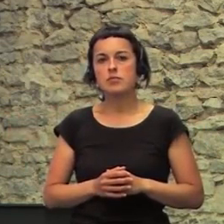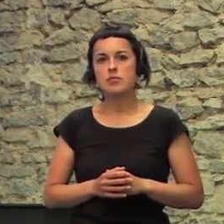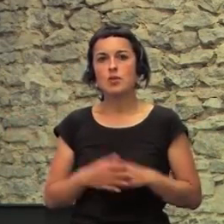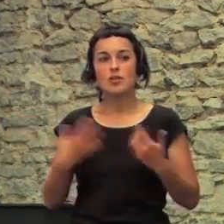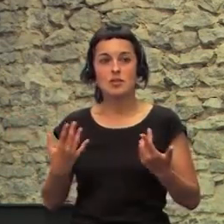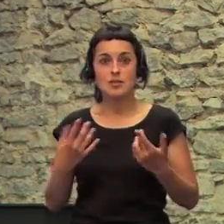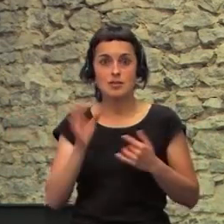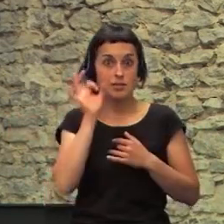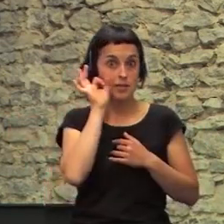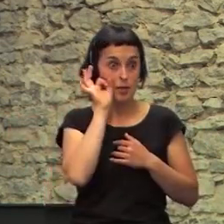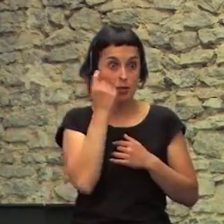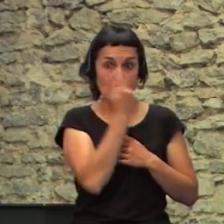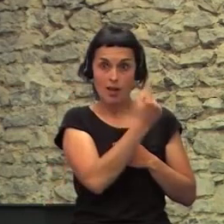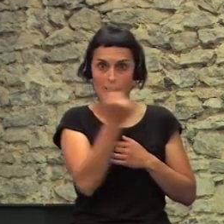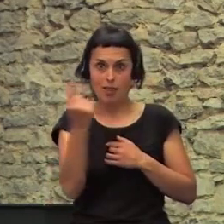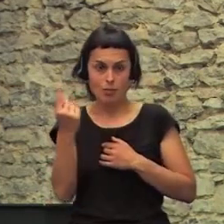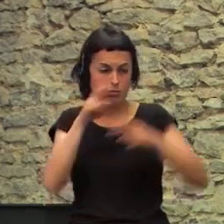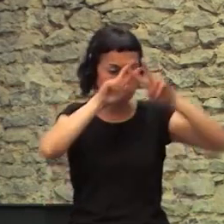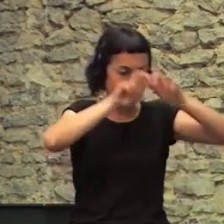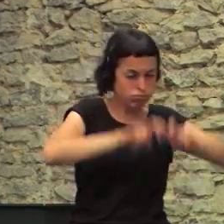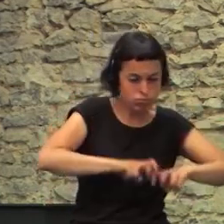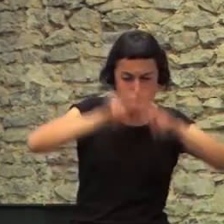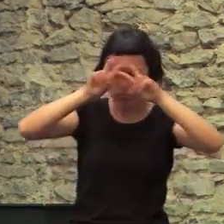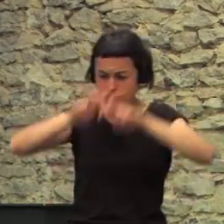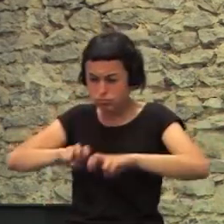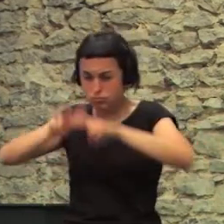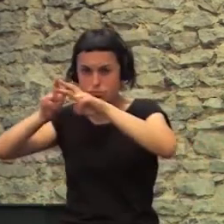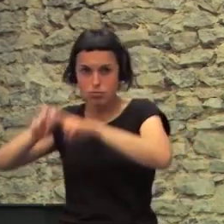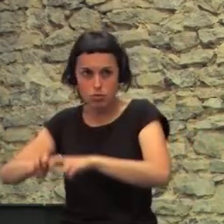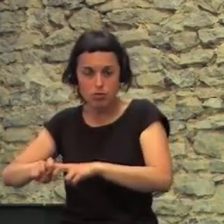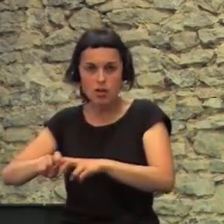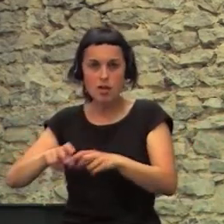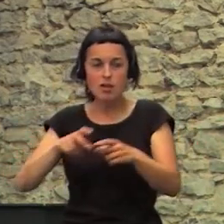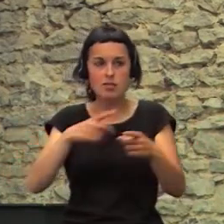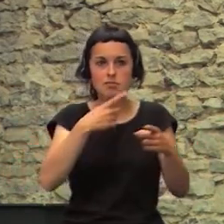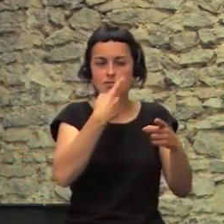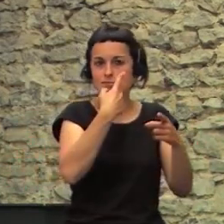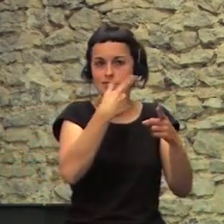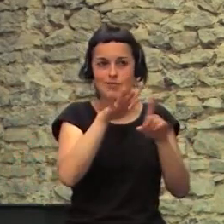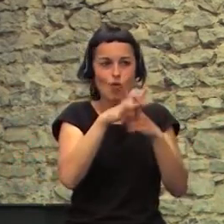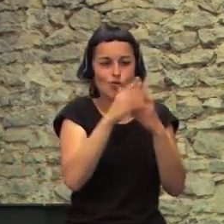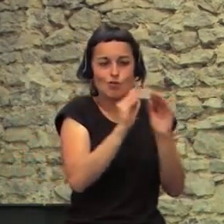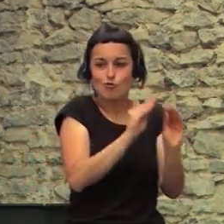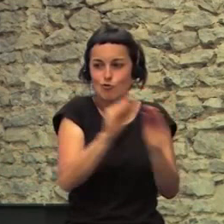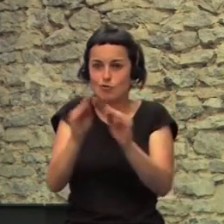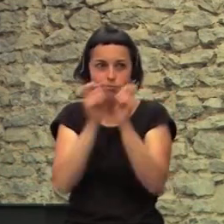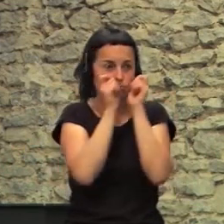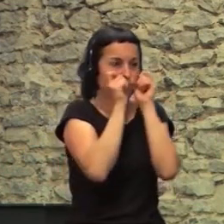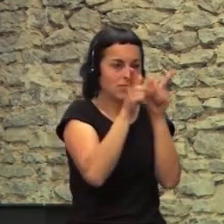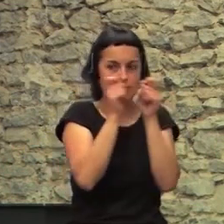adentrarnos en cada síndrome es descubrir pues una serie de un contexto muy particular, muy